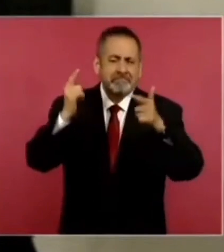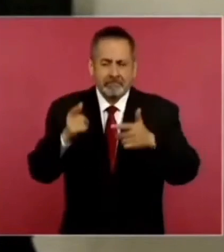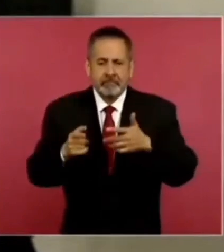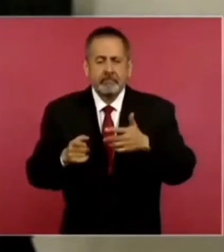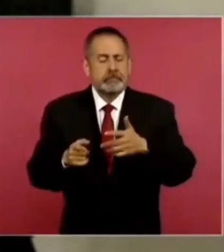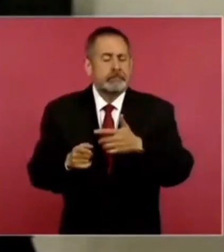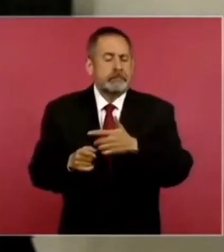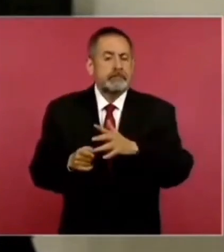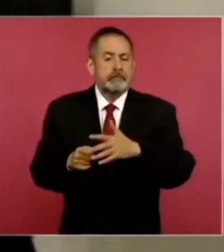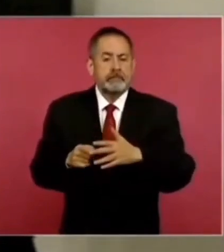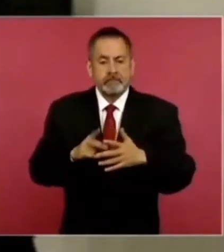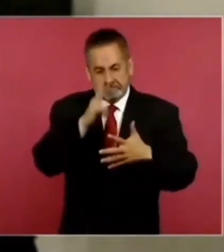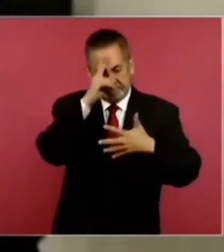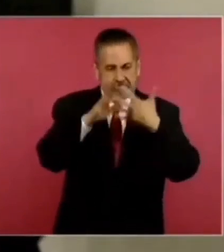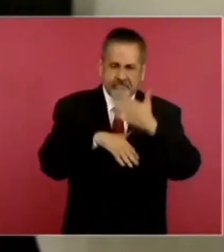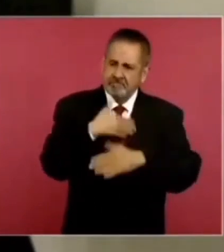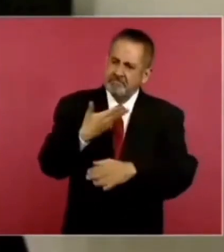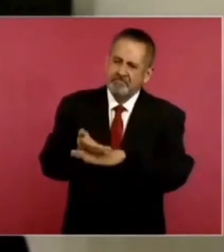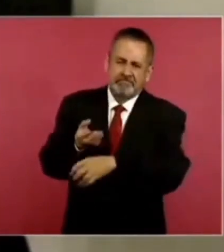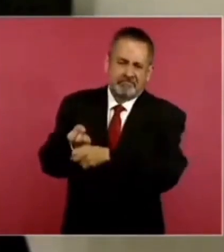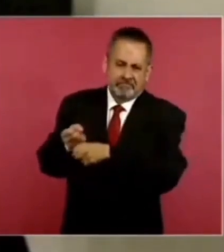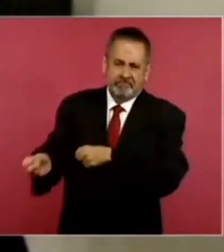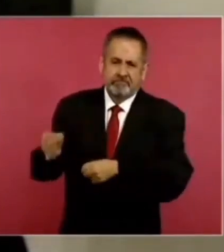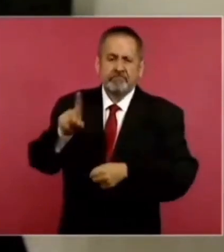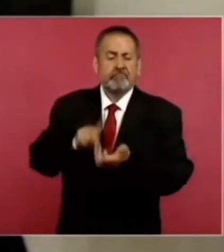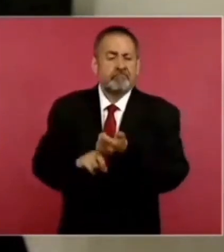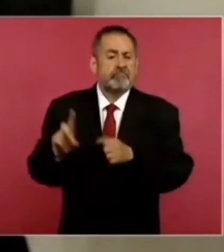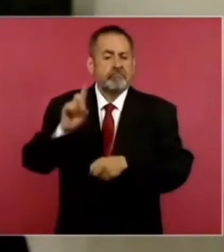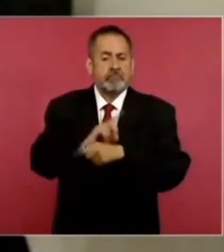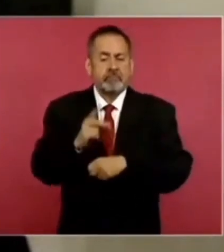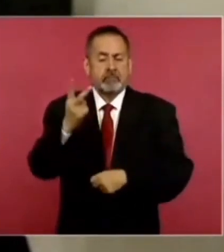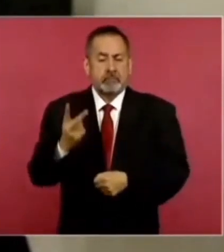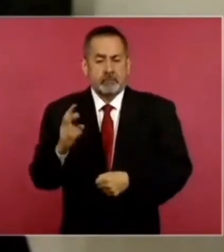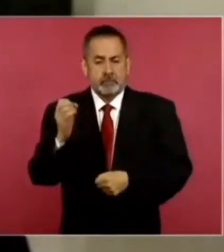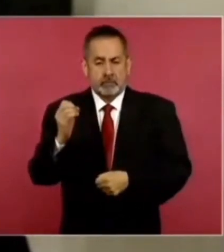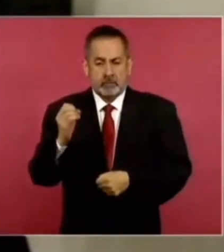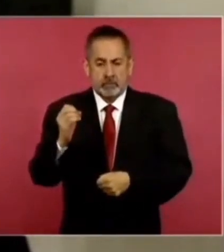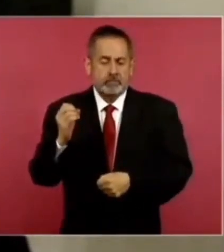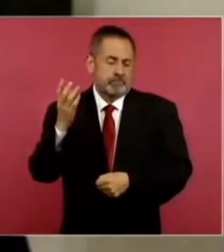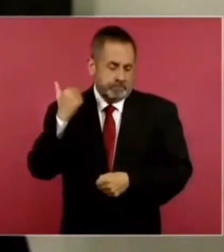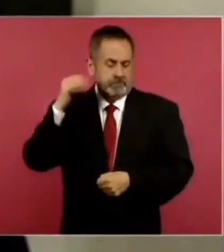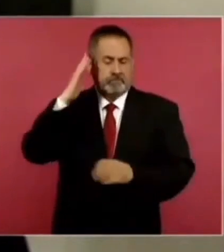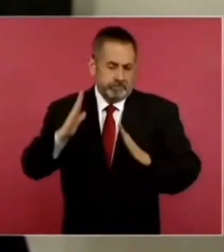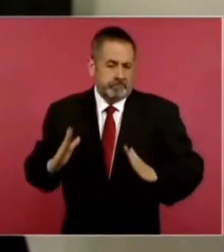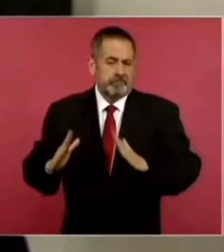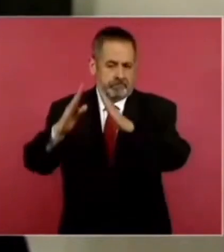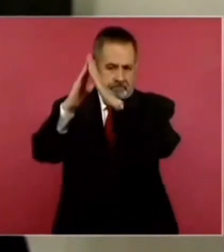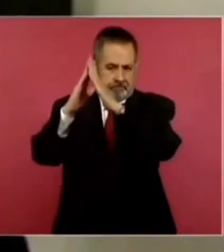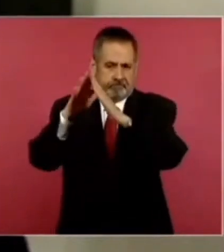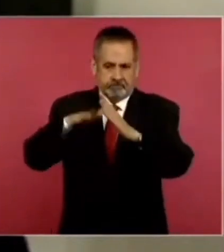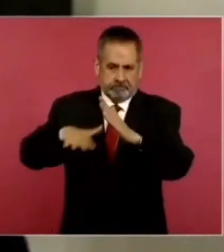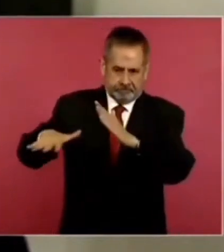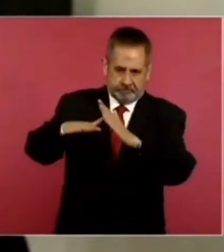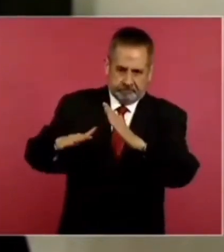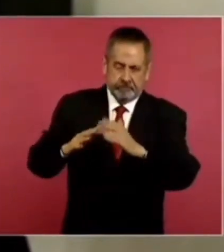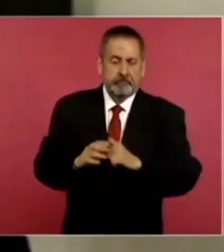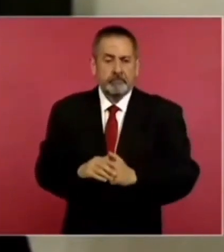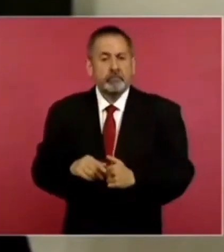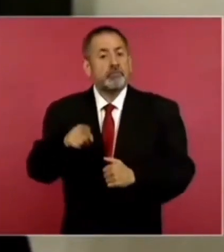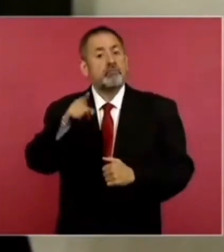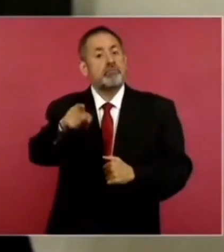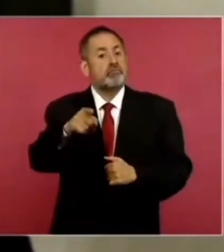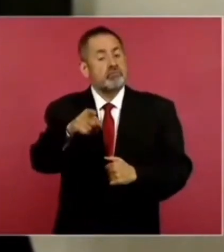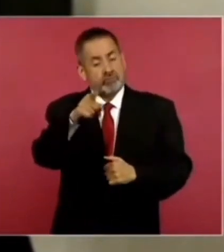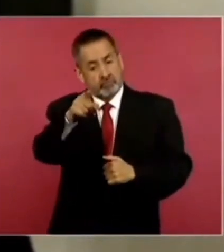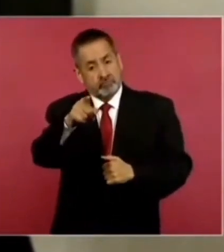rechazar la violencia de la que fueron víctimas el 2 de octubre en Tlatelolco aquel año. Presidente, su administración tomó una